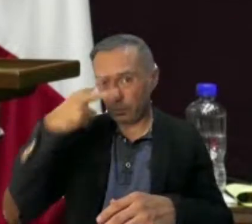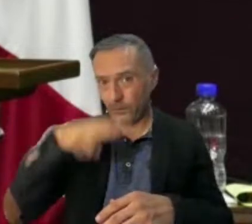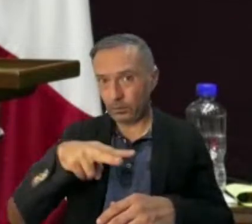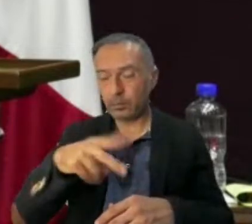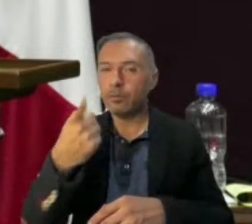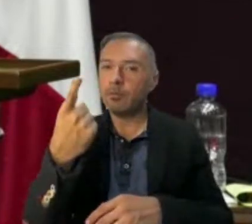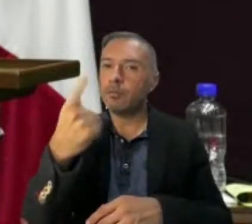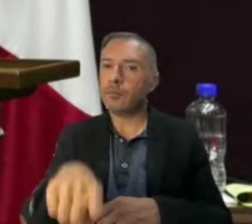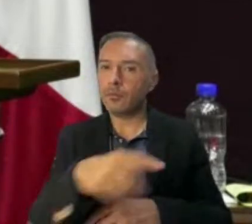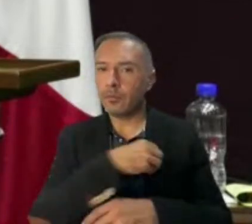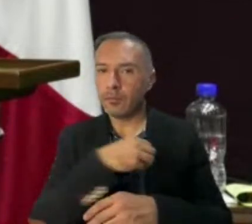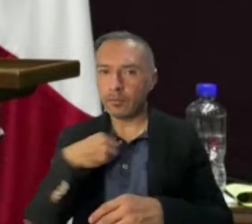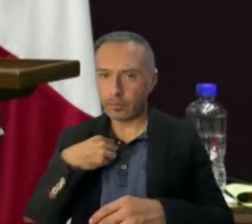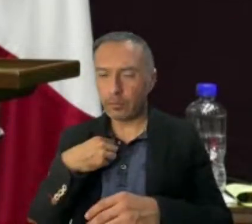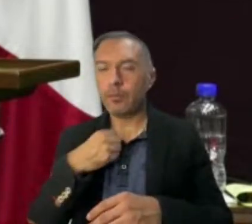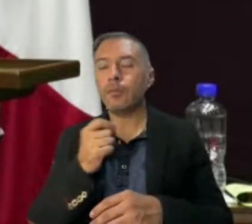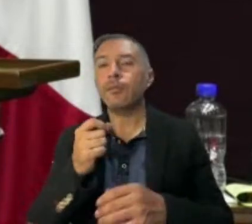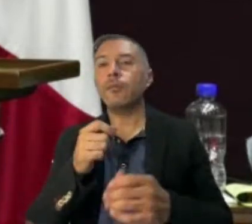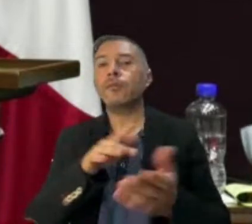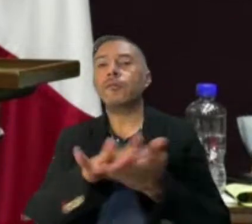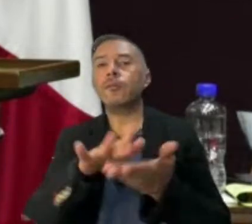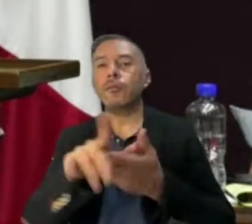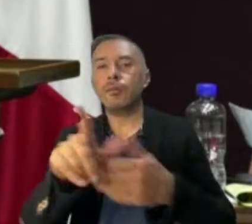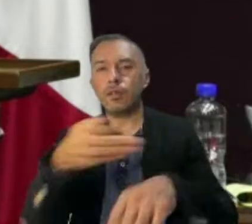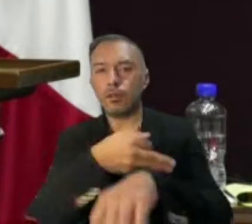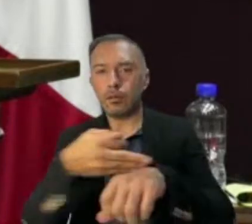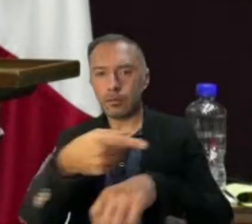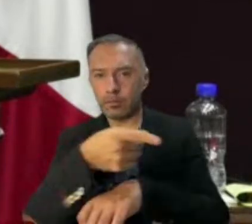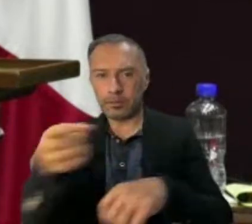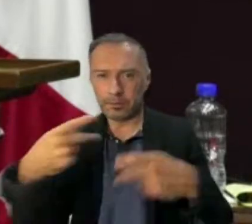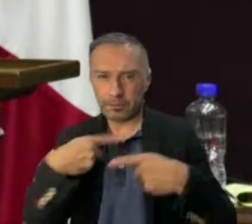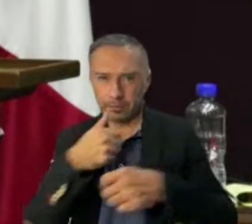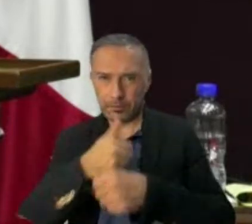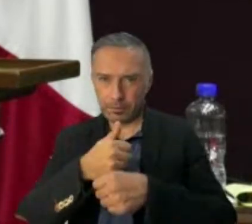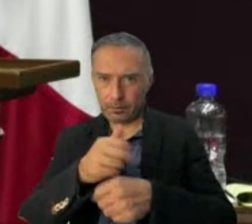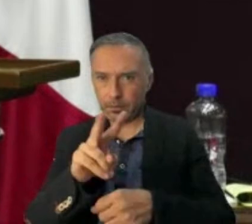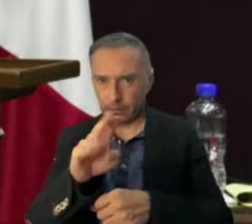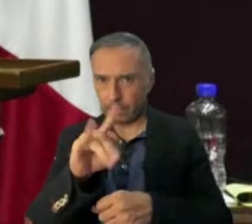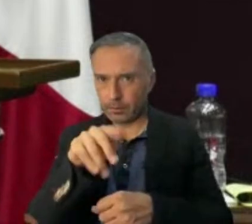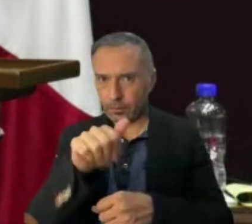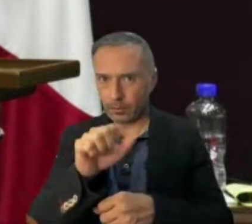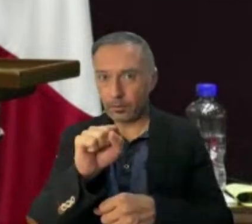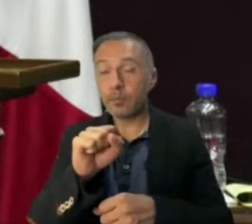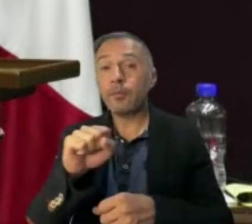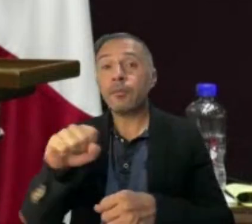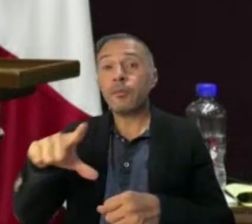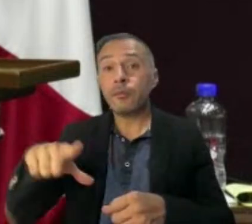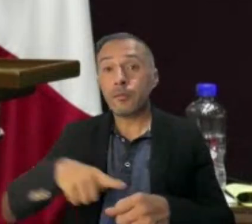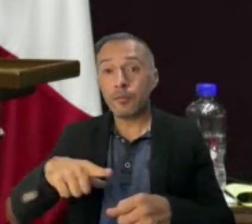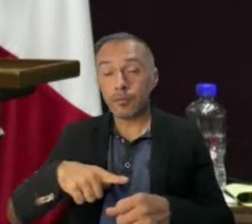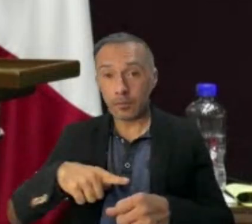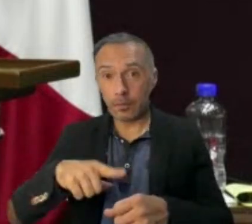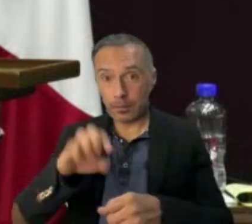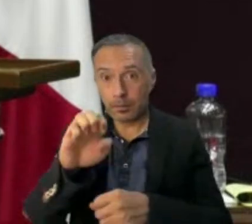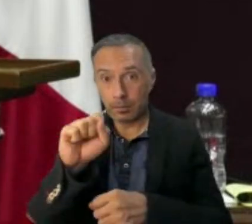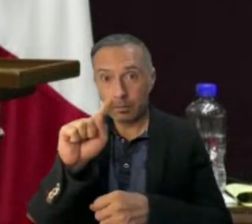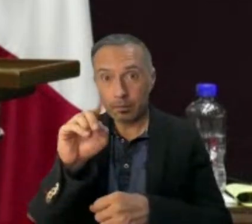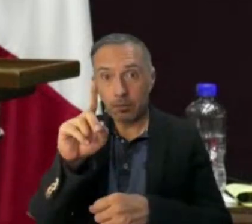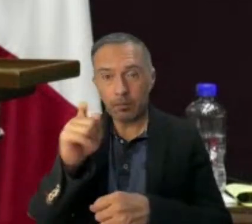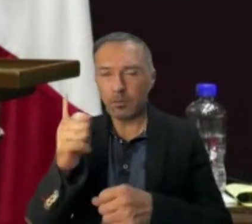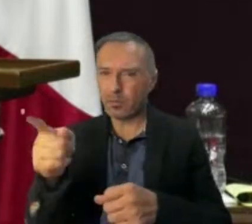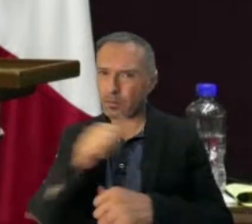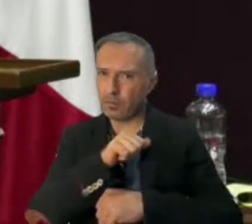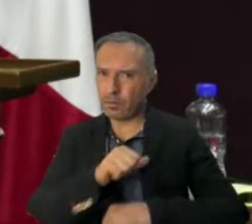que promuevan la ayuda para las familias y sus víctimas. El Estado puede desempeñar un papel crucial en el apoyo a las víctimas